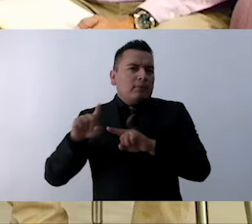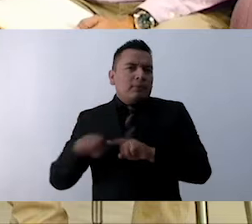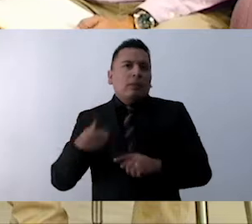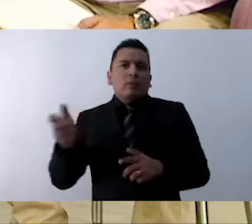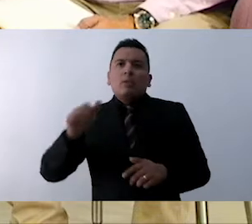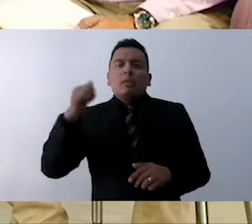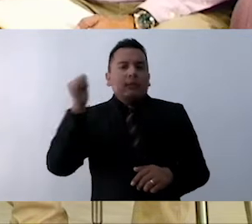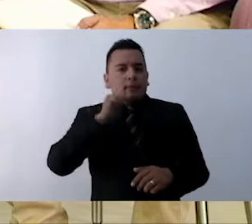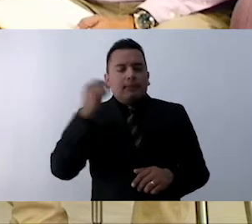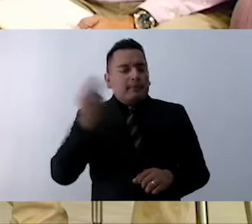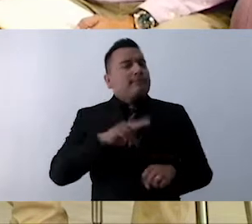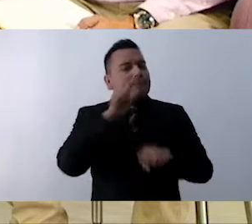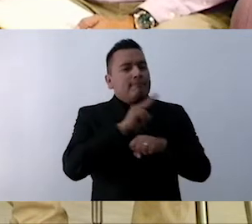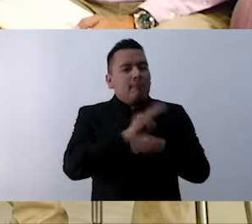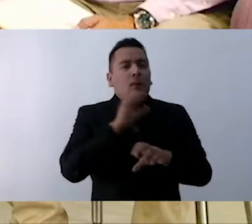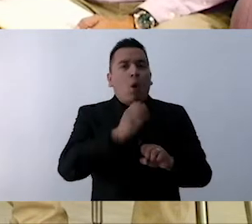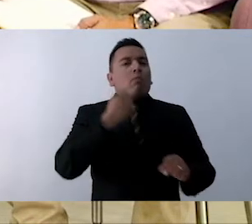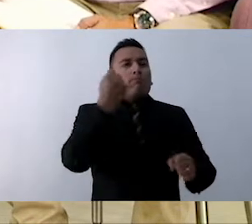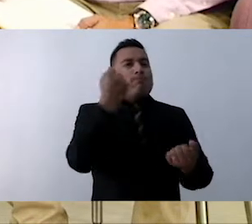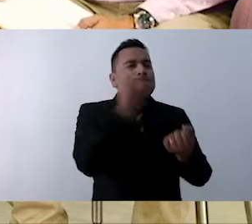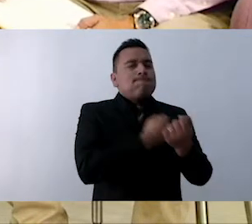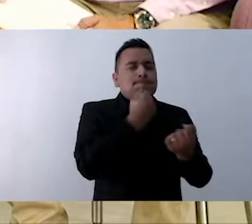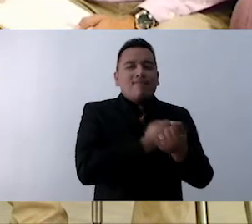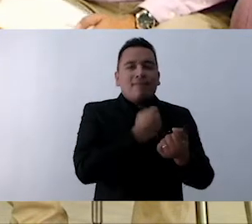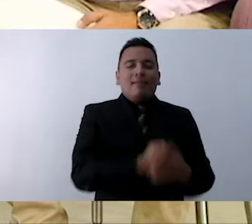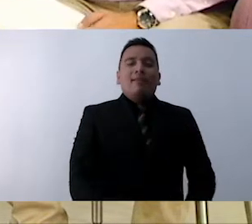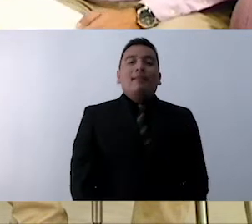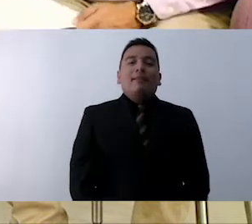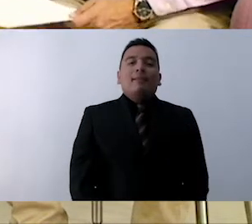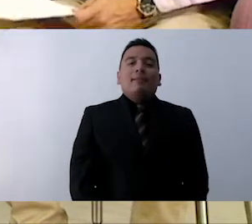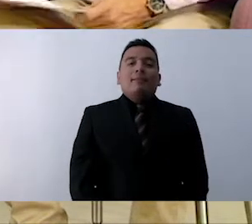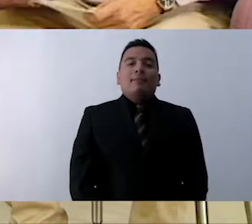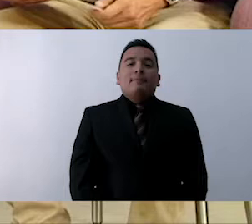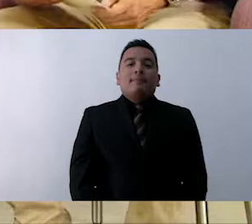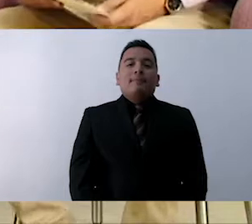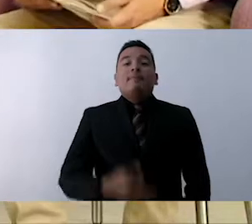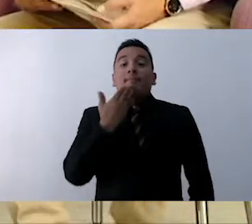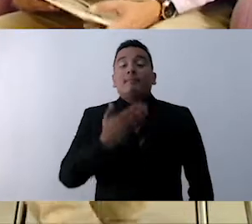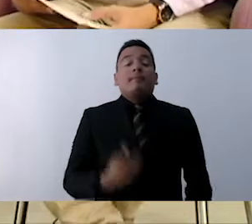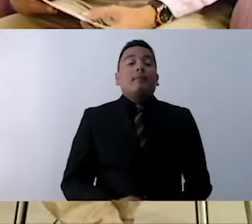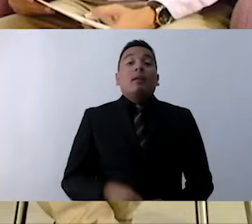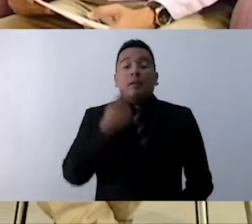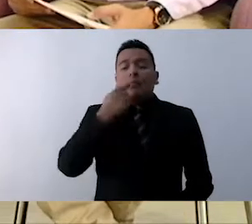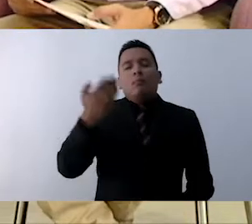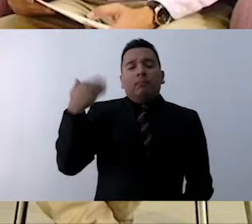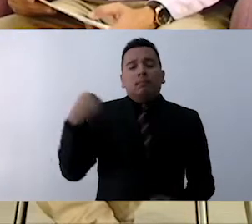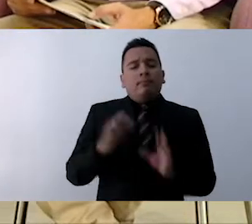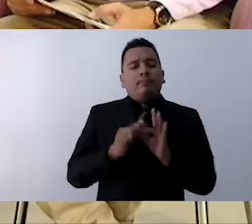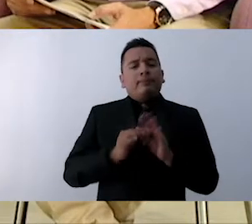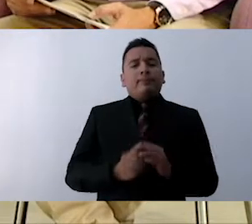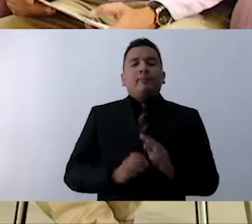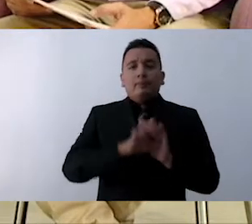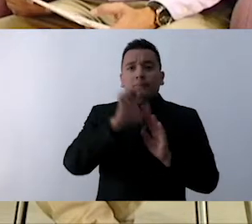los empresarios jóvenes tienen que participar exigiendo. Muy bien. Comentabas ahorita hace rato, antes de